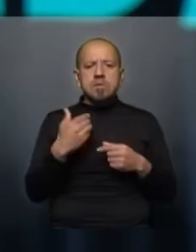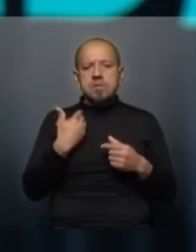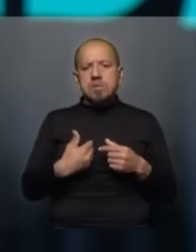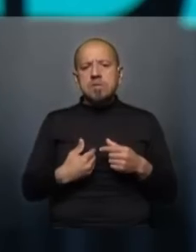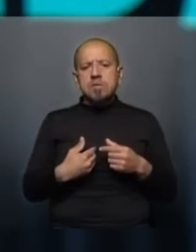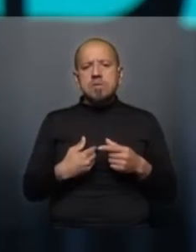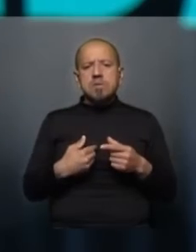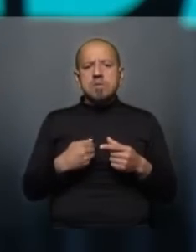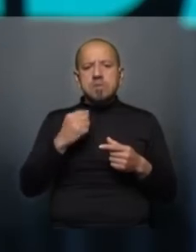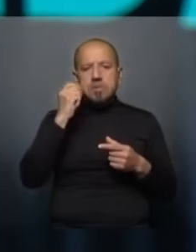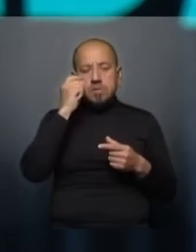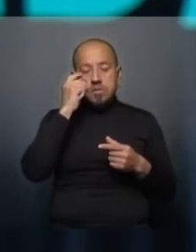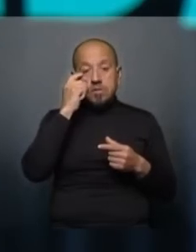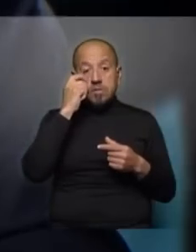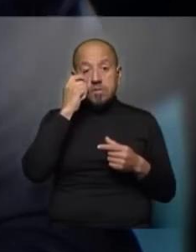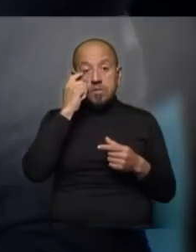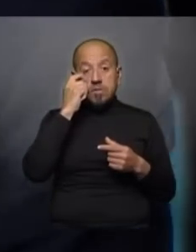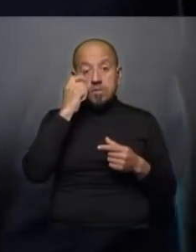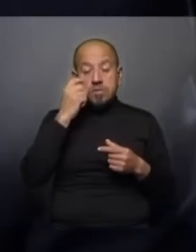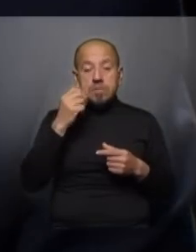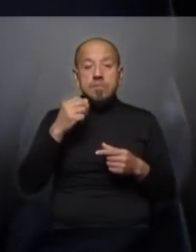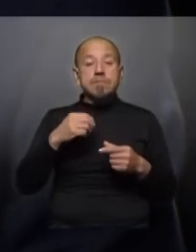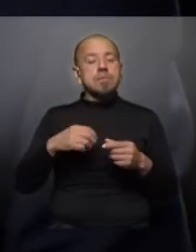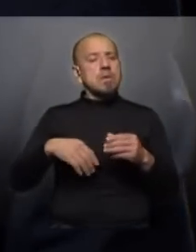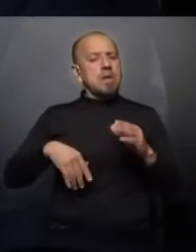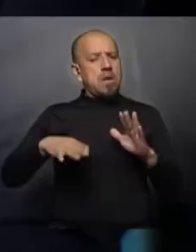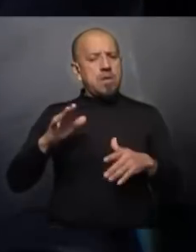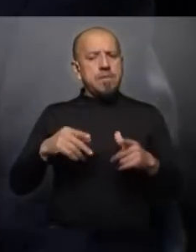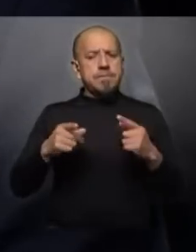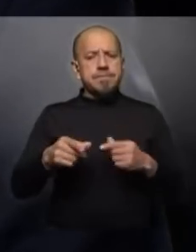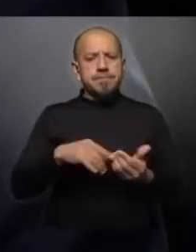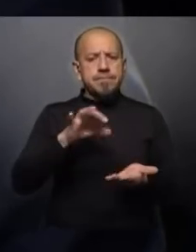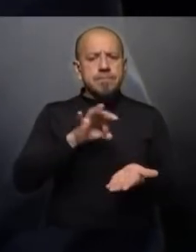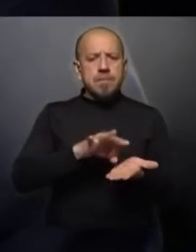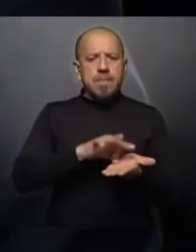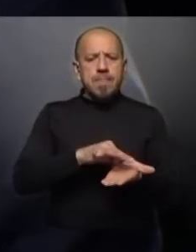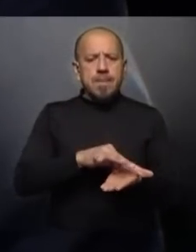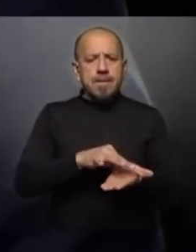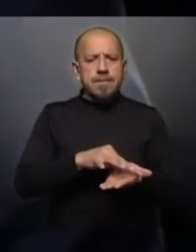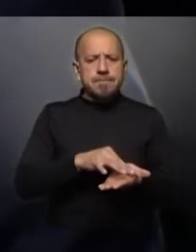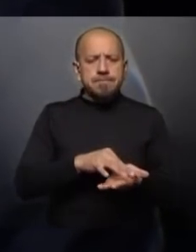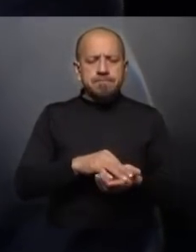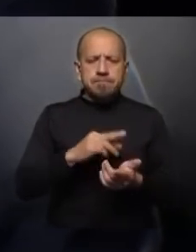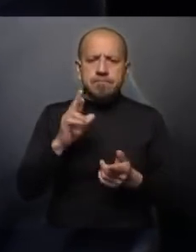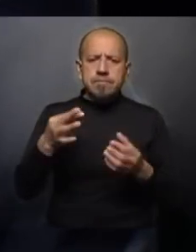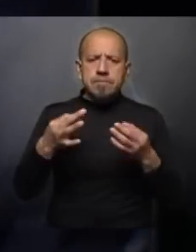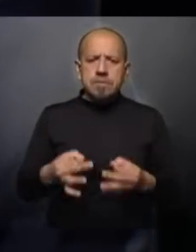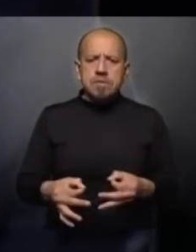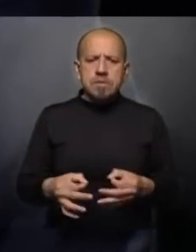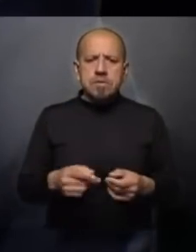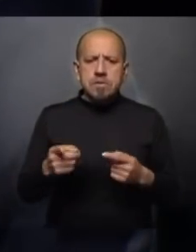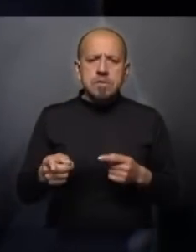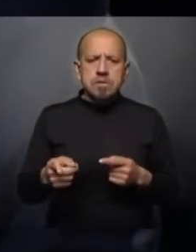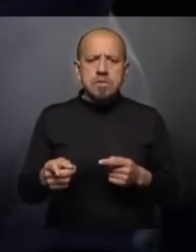acuestas pero da la sensación de que a veces cuando cuando el sistema responde bien a esas